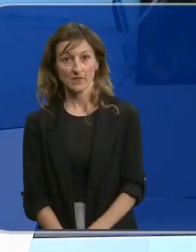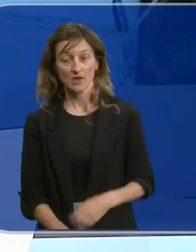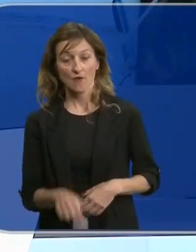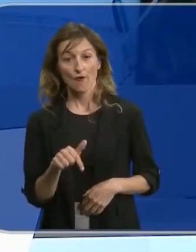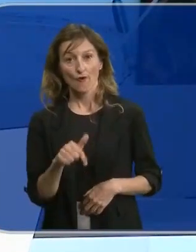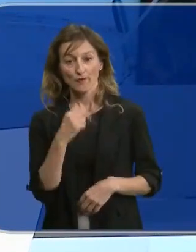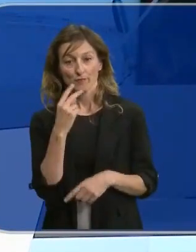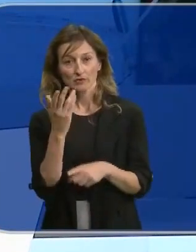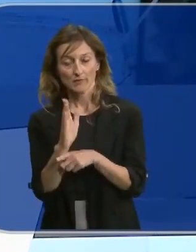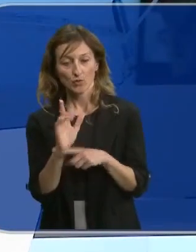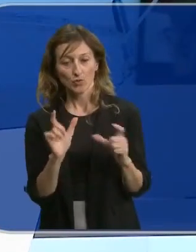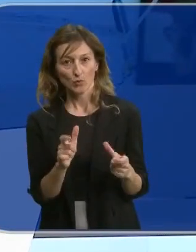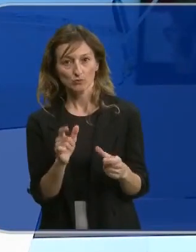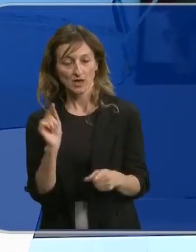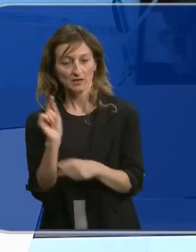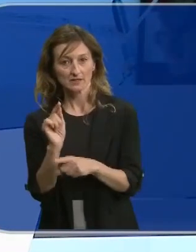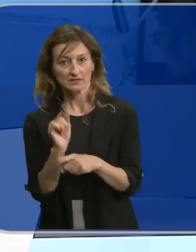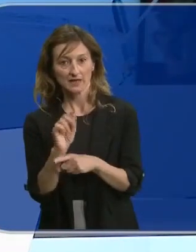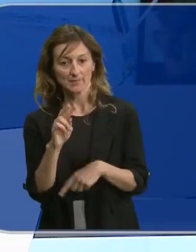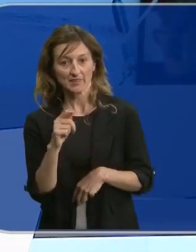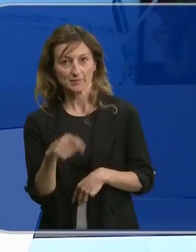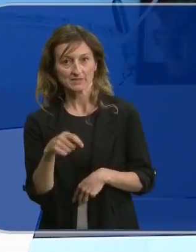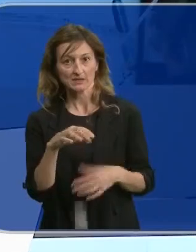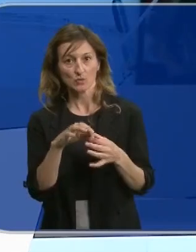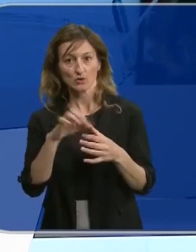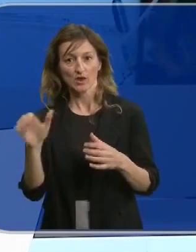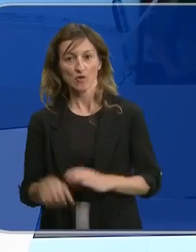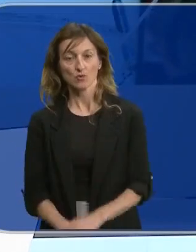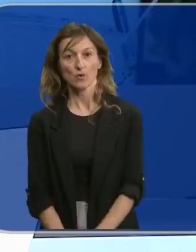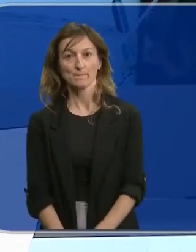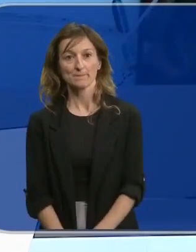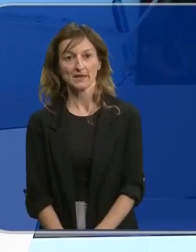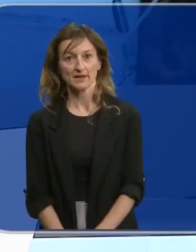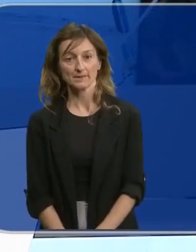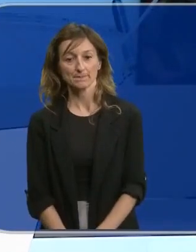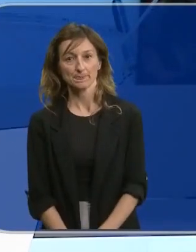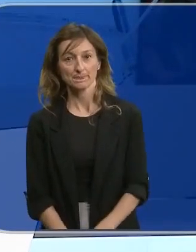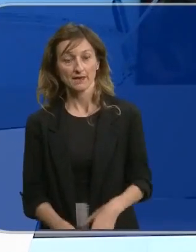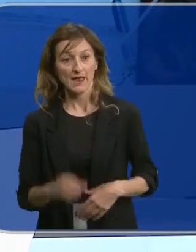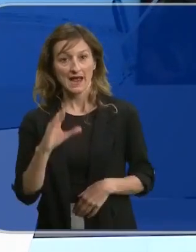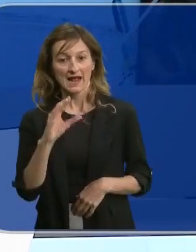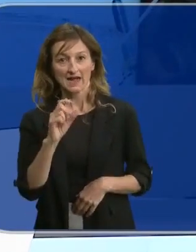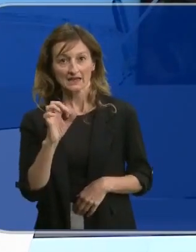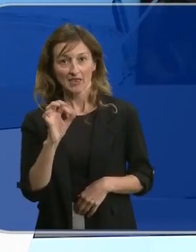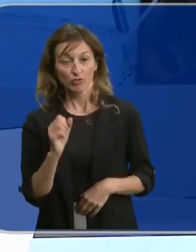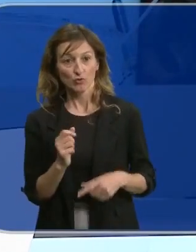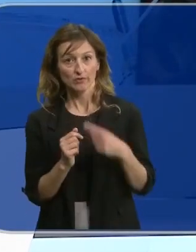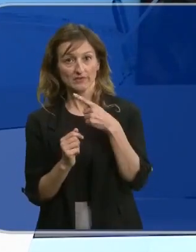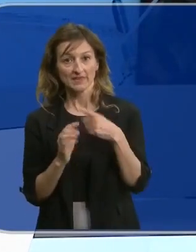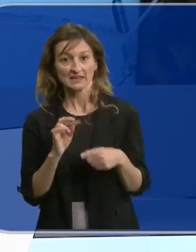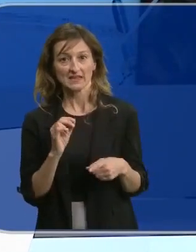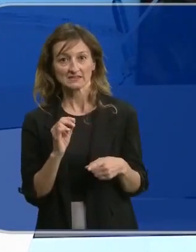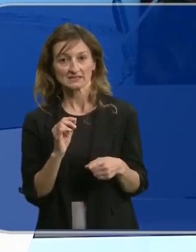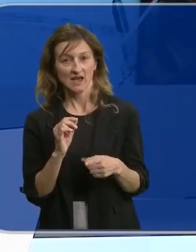hoy el portavoz de la junta ha criticado a la flamante vicepresidenta de la Unión Europea y comisaria de transición Limpia para carriedo Teresa Rivera ha sido un